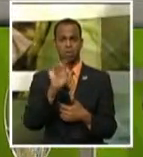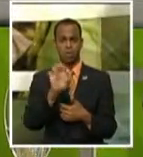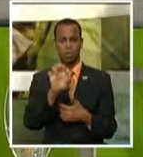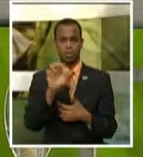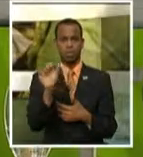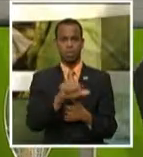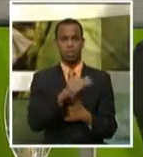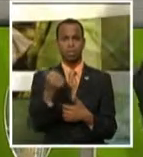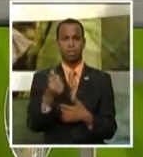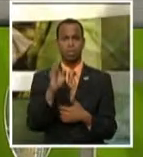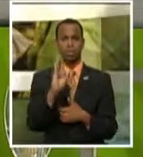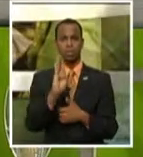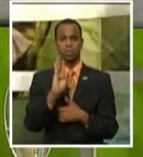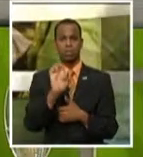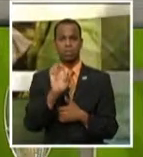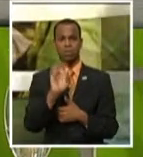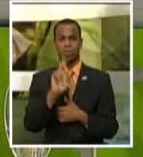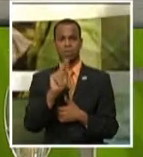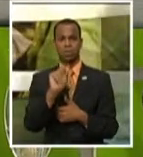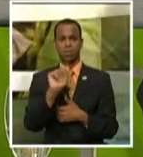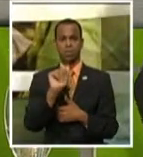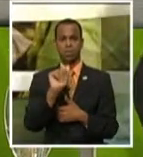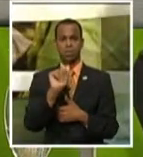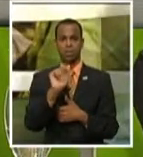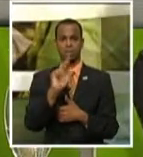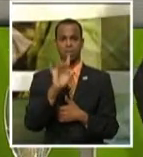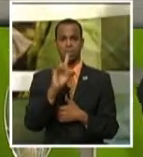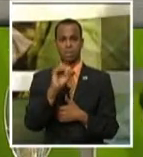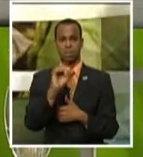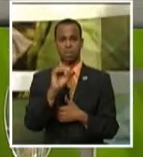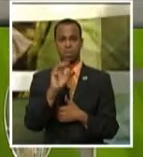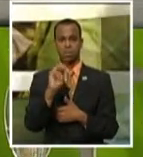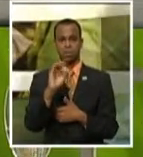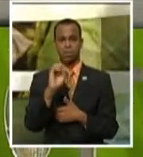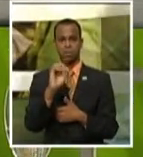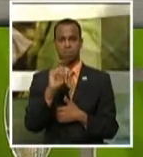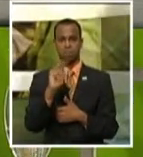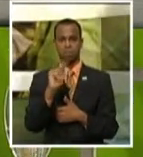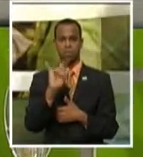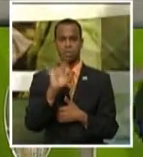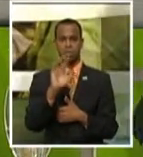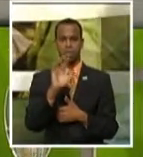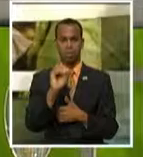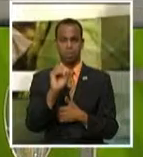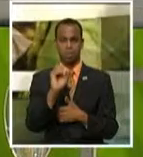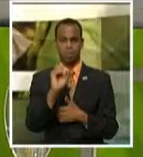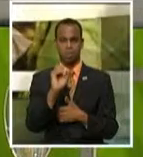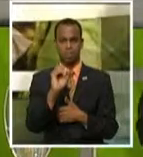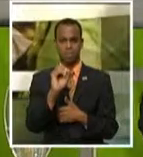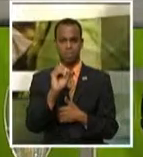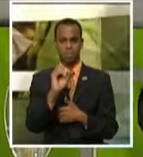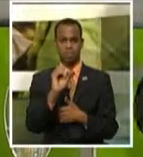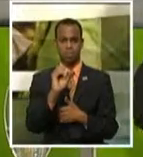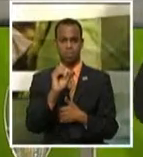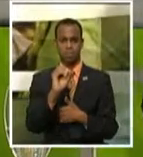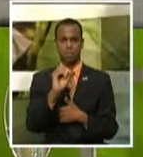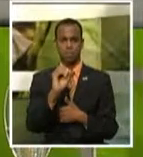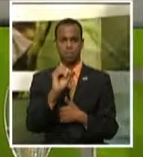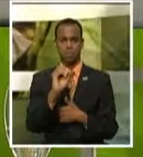Montero, quien es supervisor de accesibilidad del Ministerio de Obras Públicas.